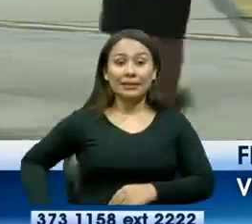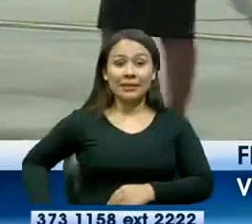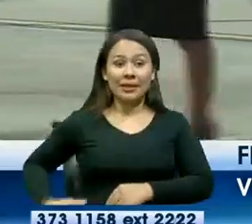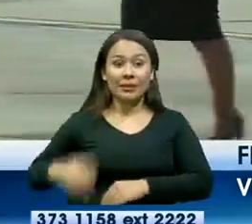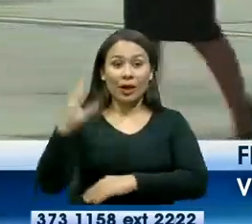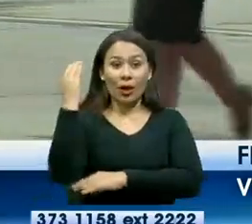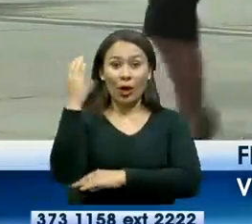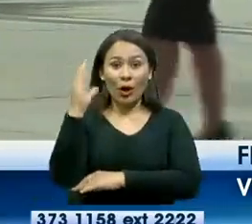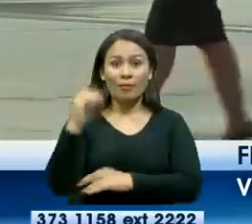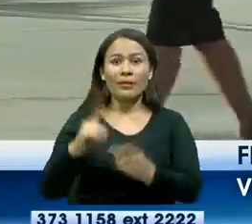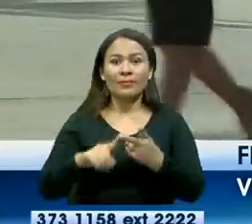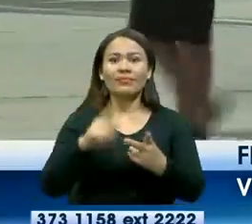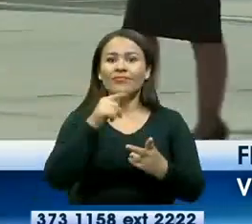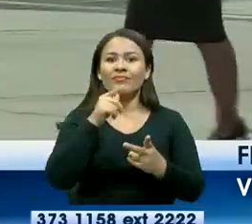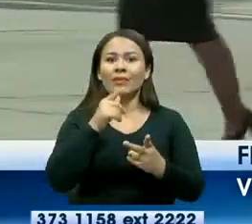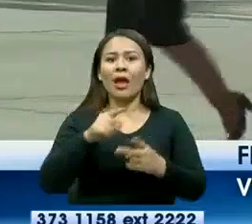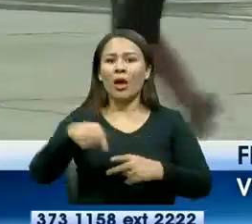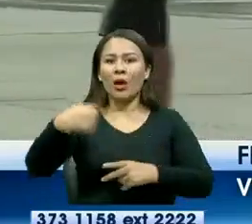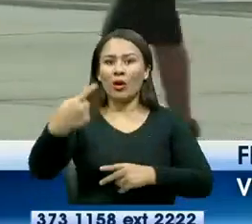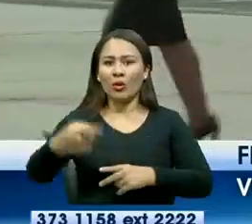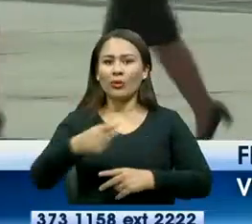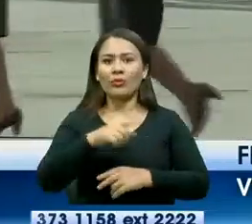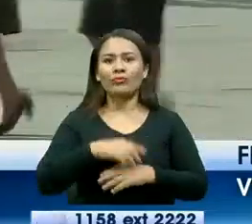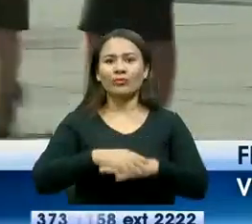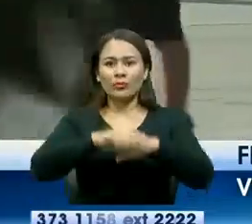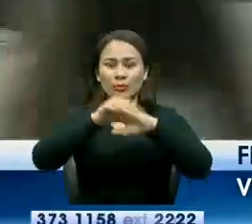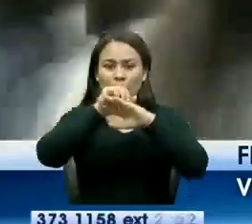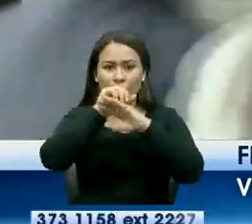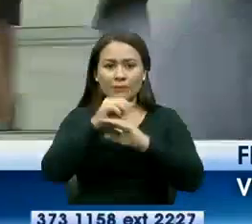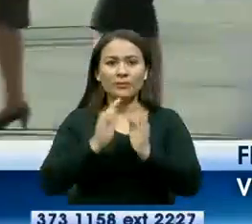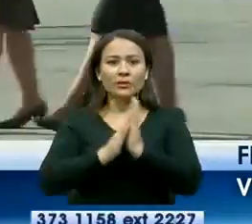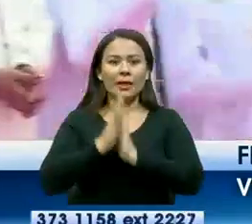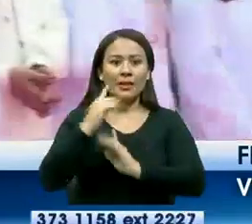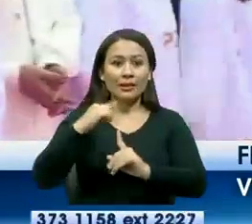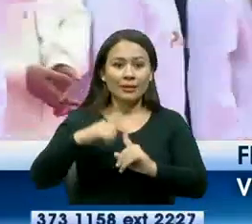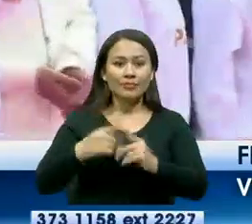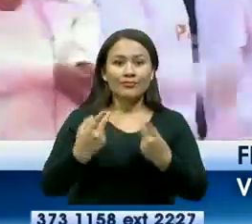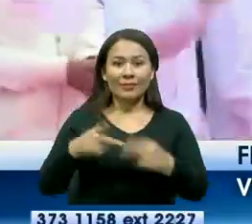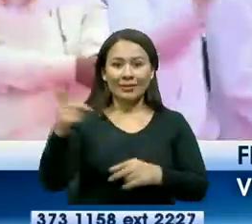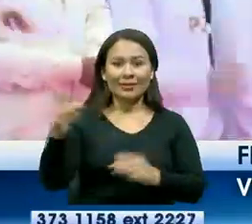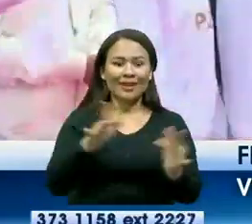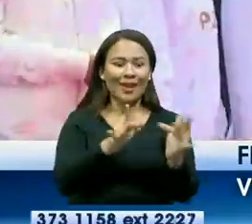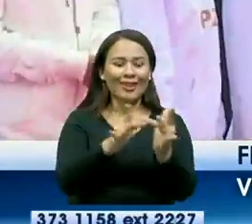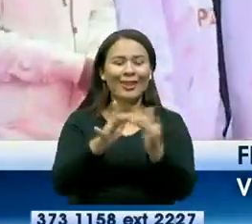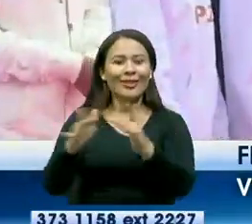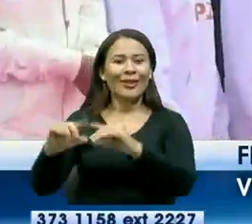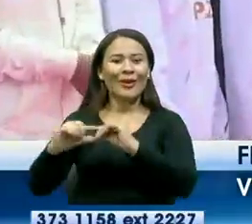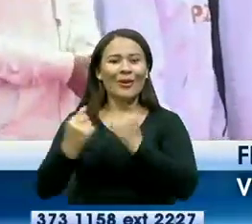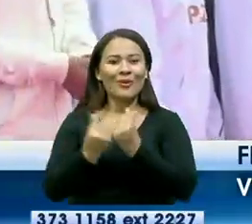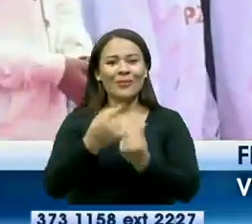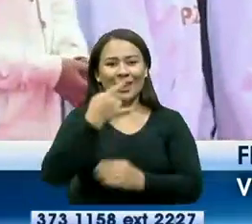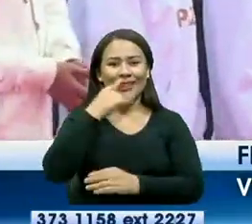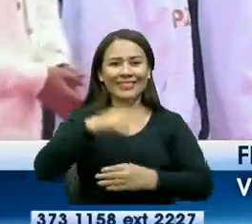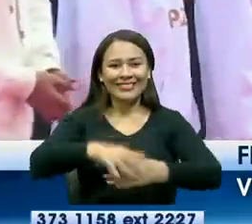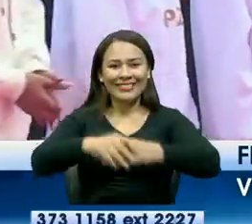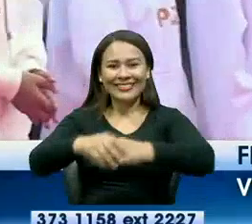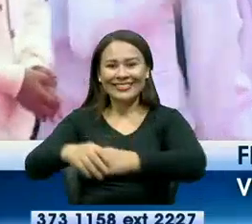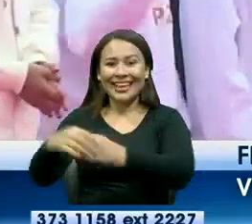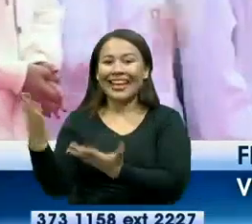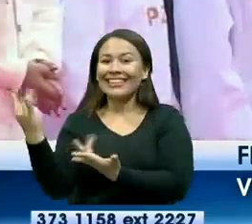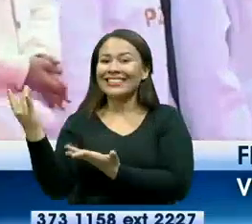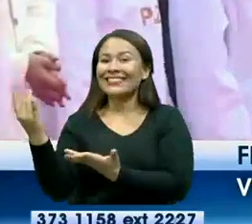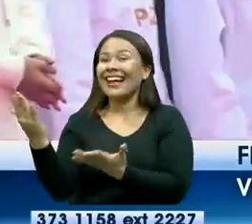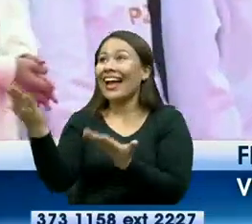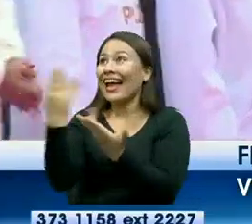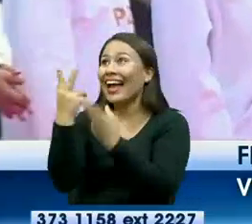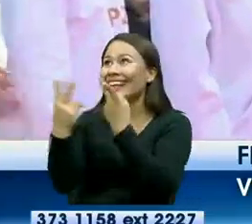los jerarcas de la iglesia. Luego el primer contacto que tuvo Jorge Bergoglio fue con un grupo de niños que esperaba ansioso su